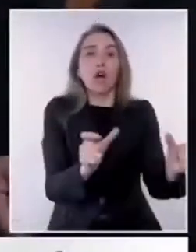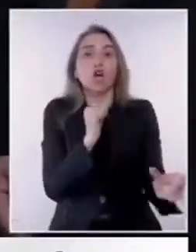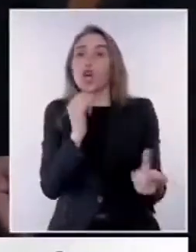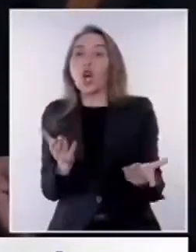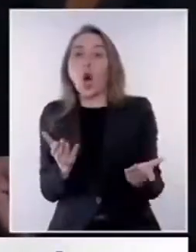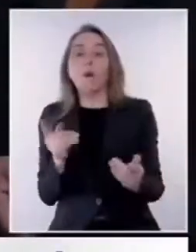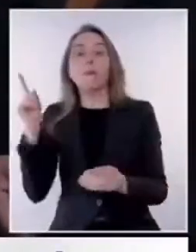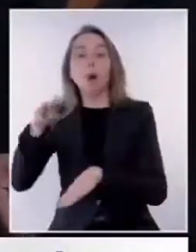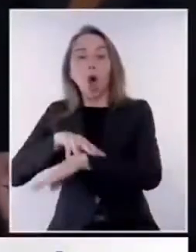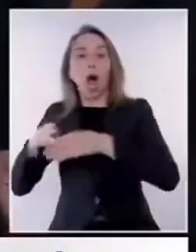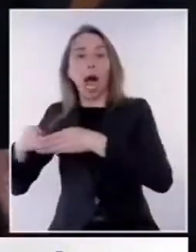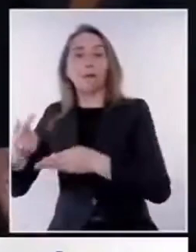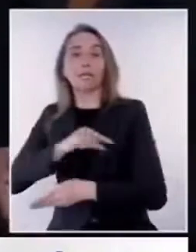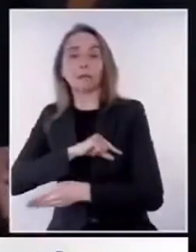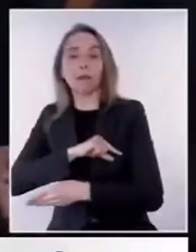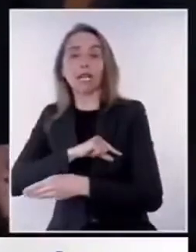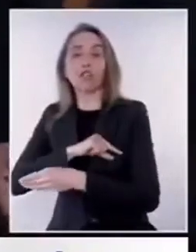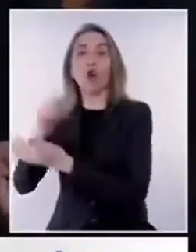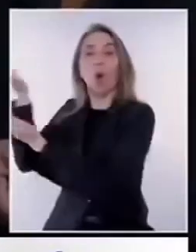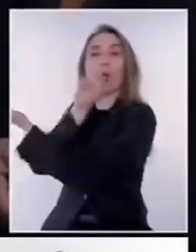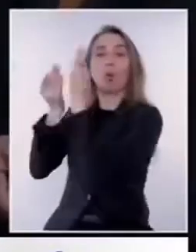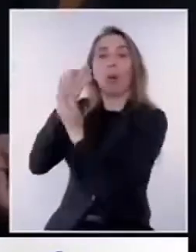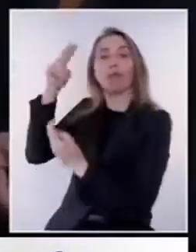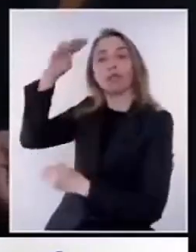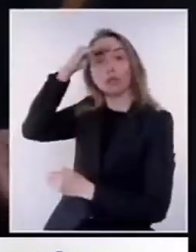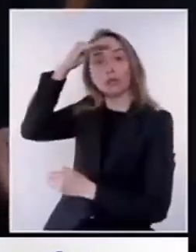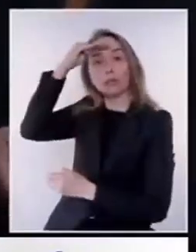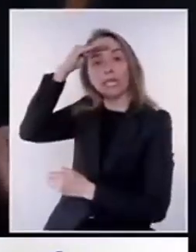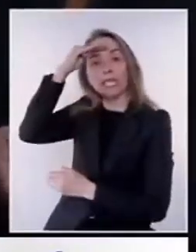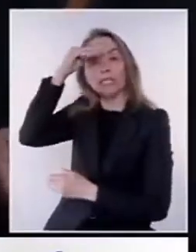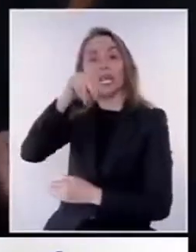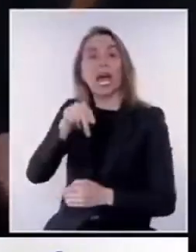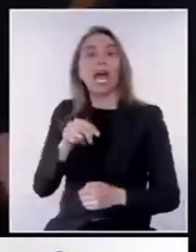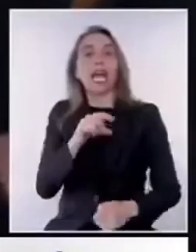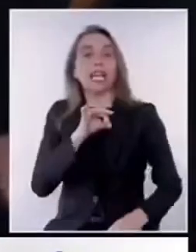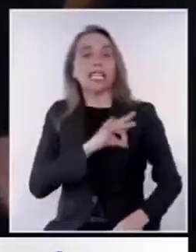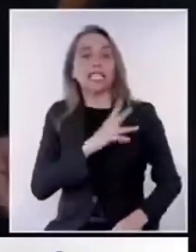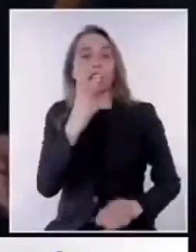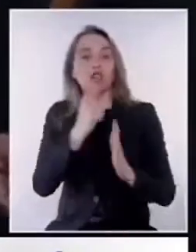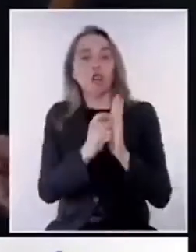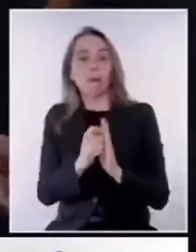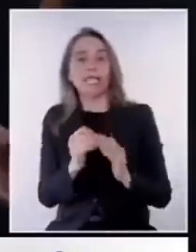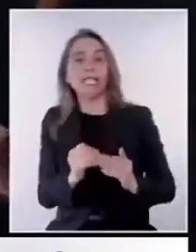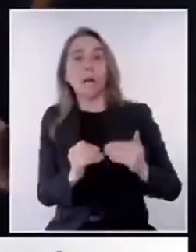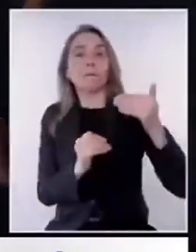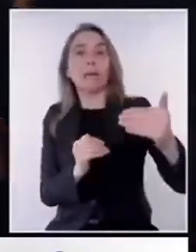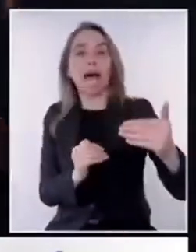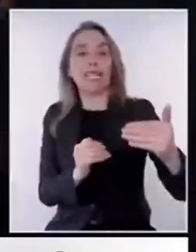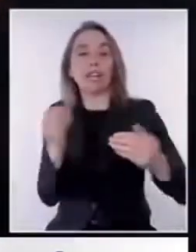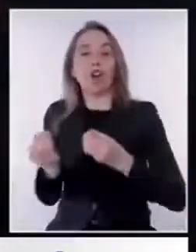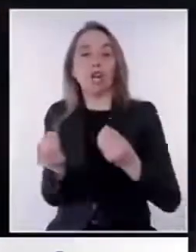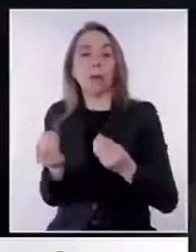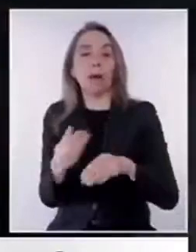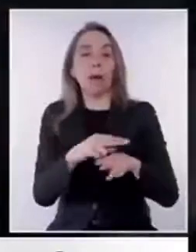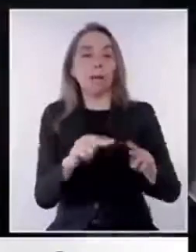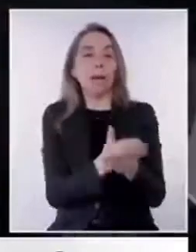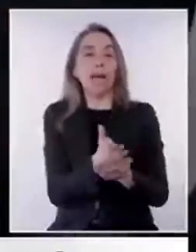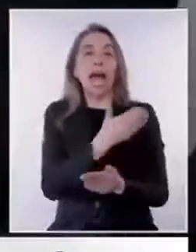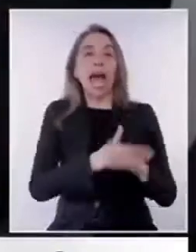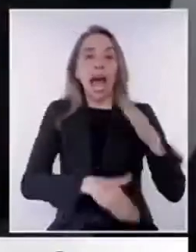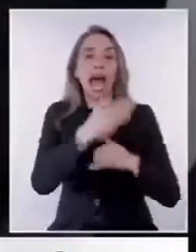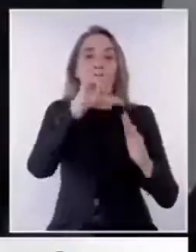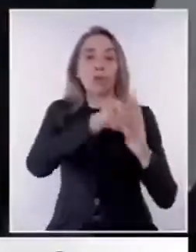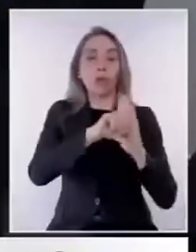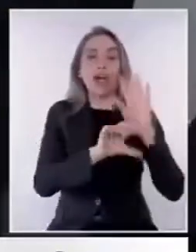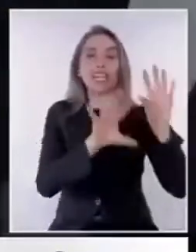Entonces la Armada Española nos manda sus experiencias y nosotros íbamos 2 meses adelantados con respecto a lo que estaba pasando. Entonces nosotros hacíamos cuarentena de